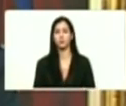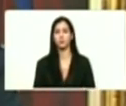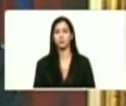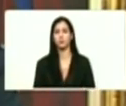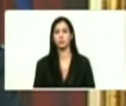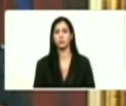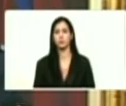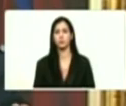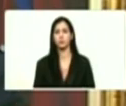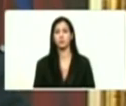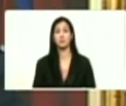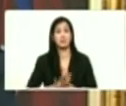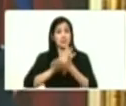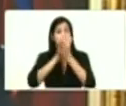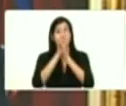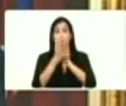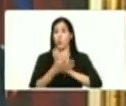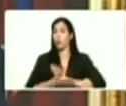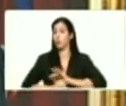eso se acabó